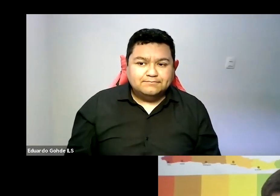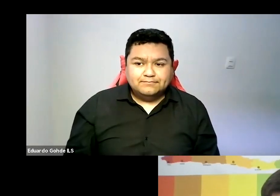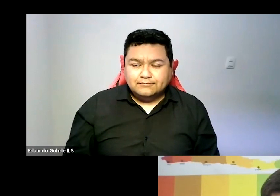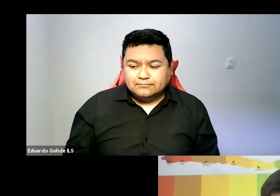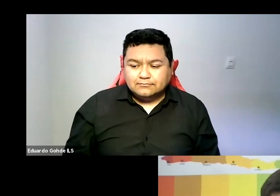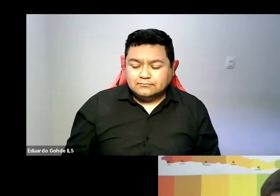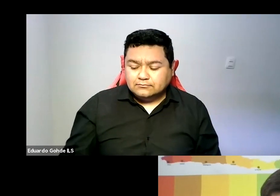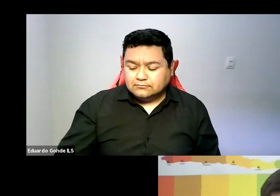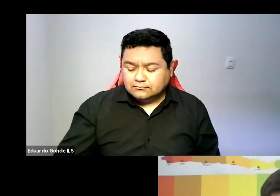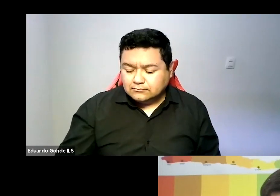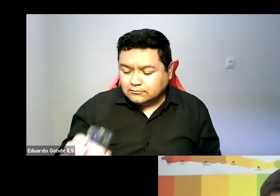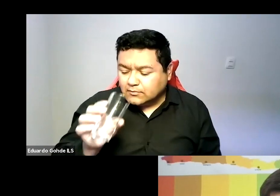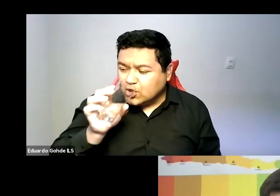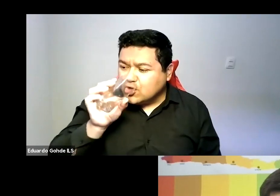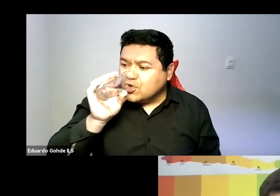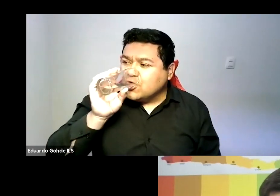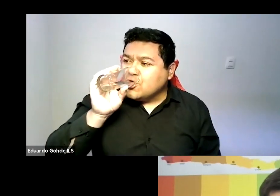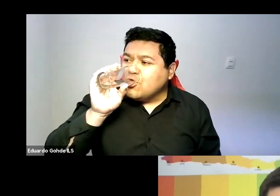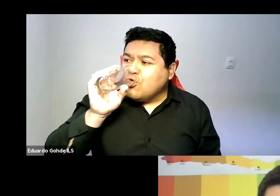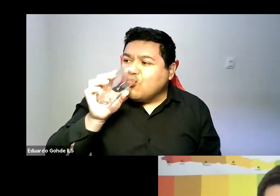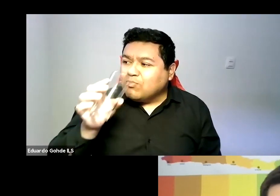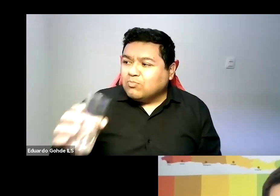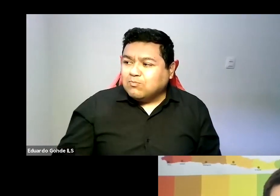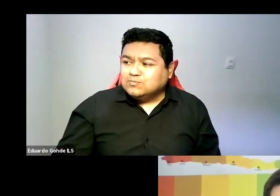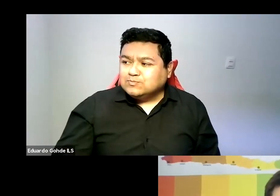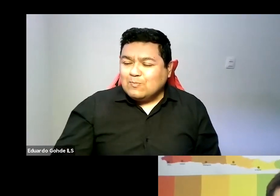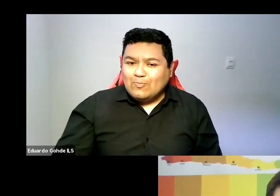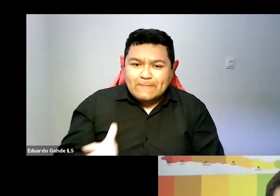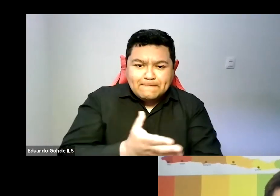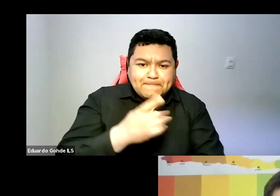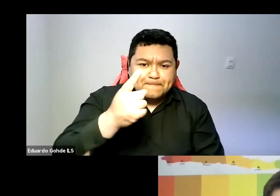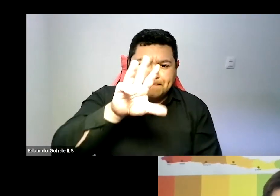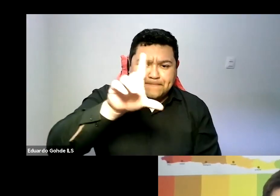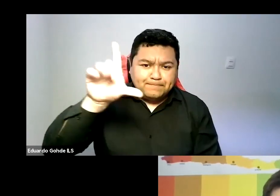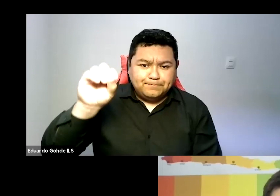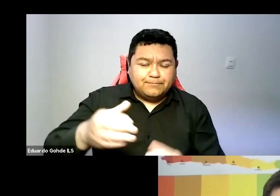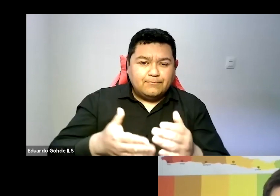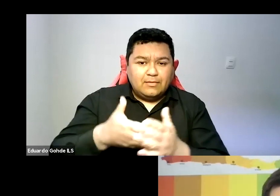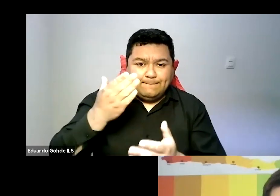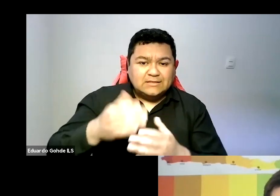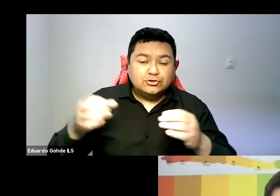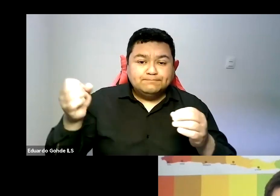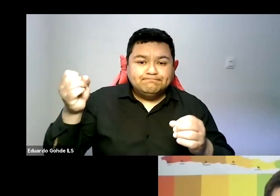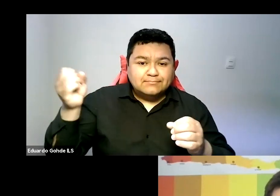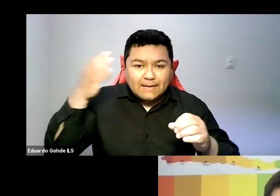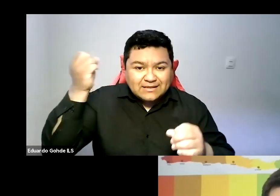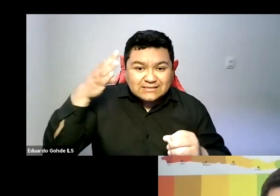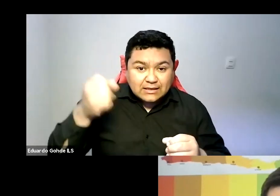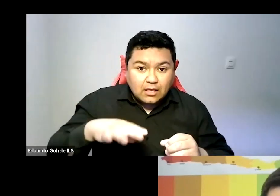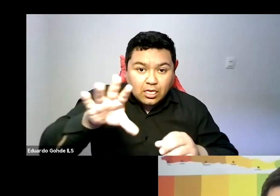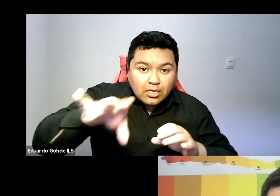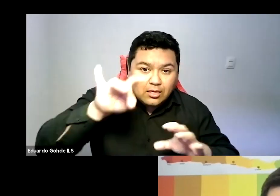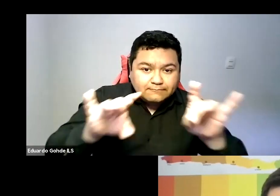de 1970, se había puesto de moda el aprendizaje por descubrimiento, ¿no? Que los niños, las niñas,